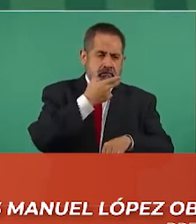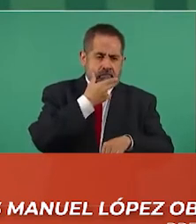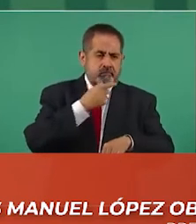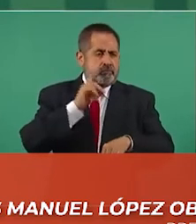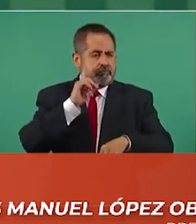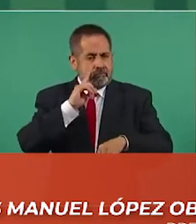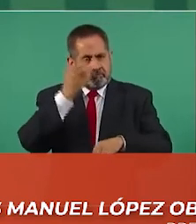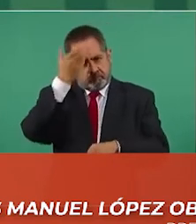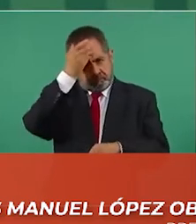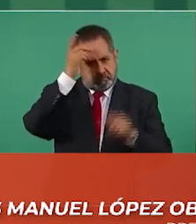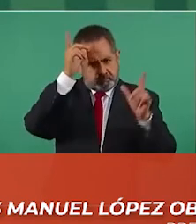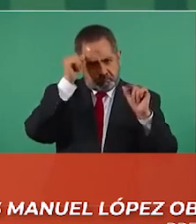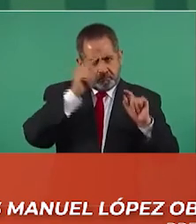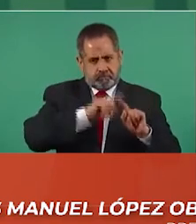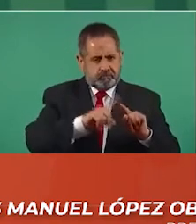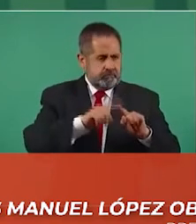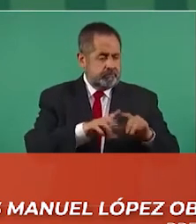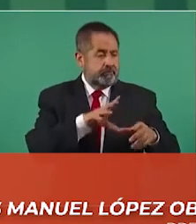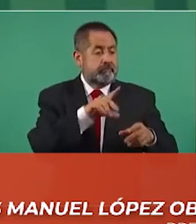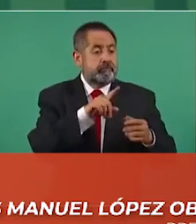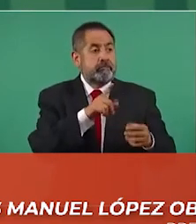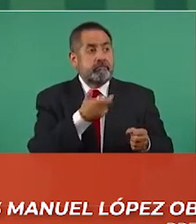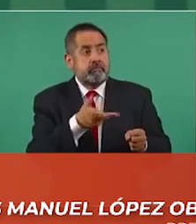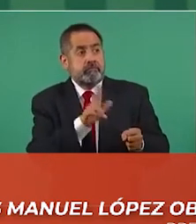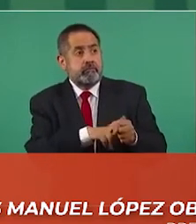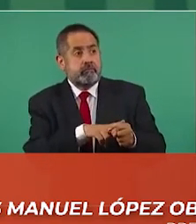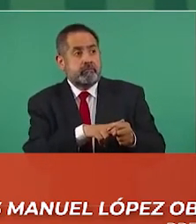de hospitales COVID,